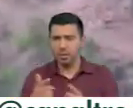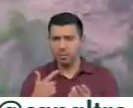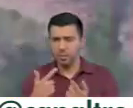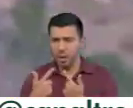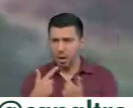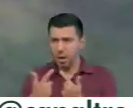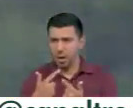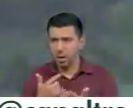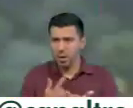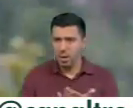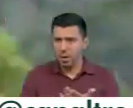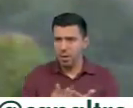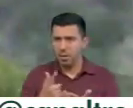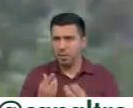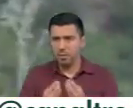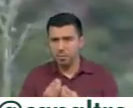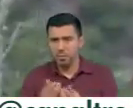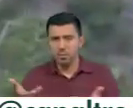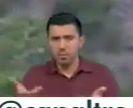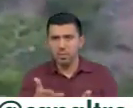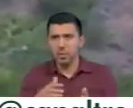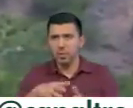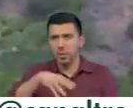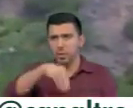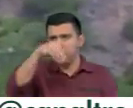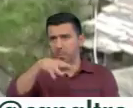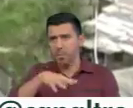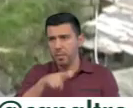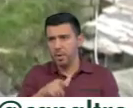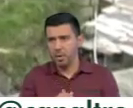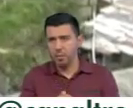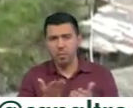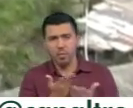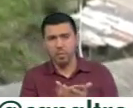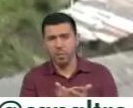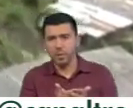integrada para el desarrollo de la zona del páramo a petición de la comunidad de soto norte